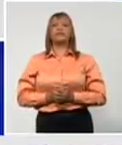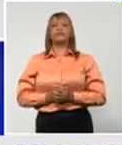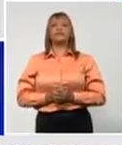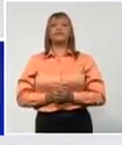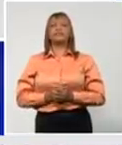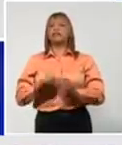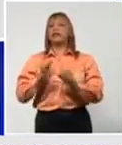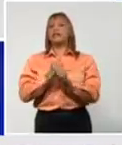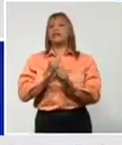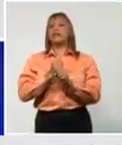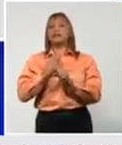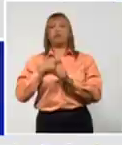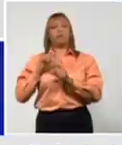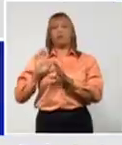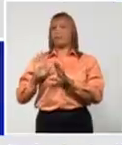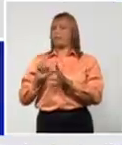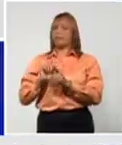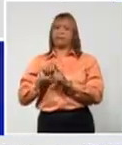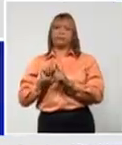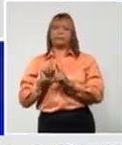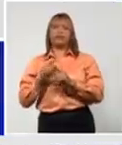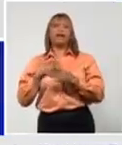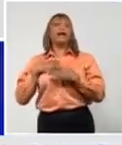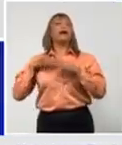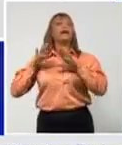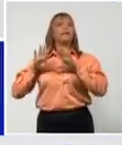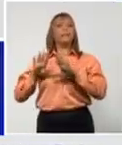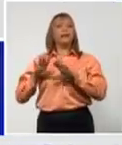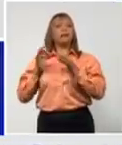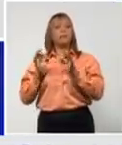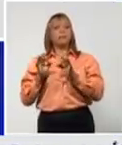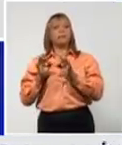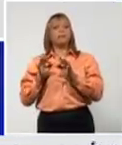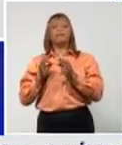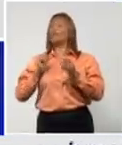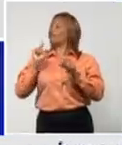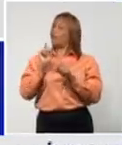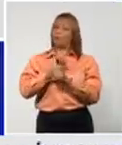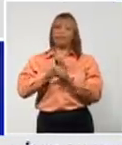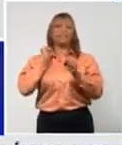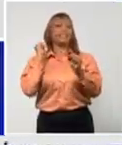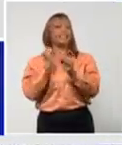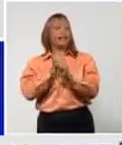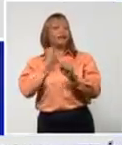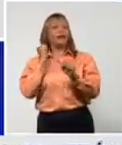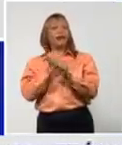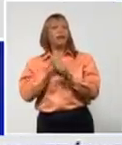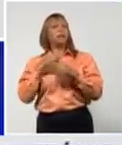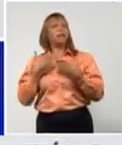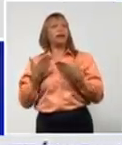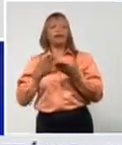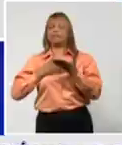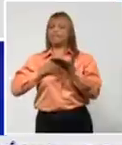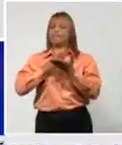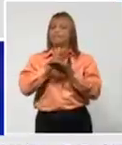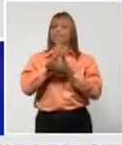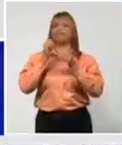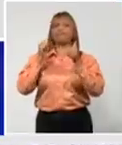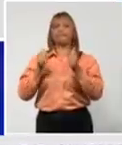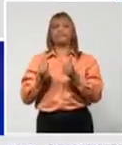trabajamos, no es que esperemos, no esperamos que sea así, no, trabajamos para que sea así por